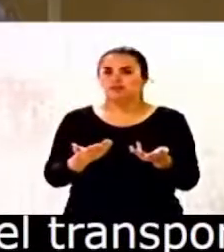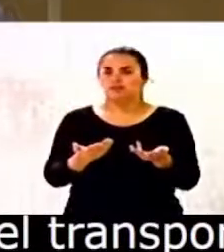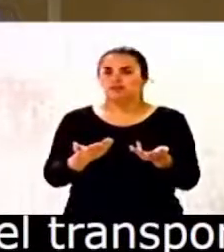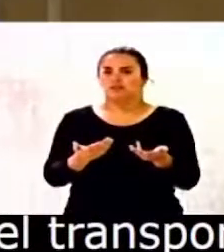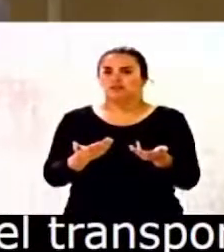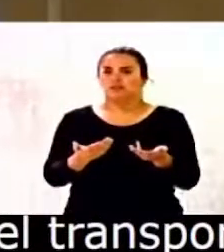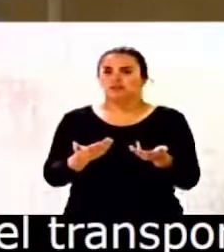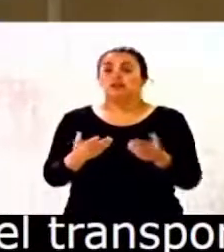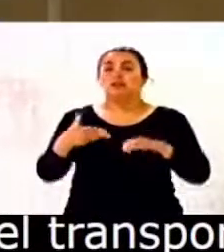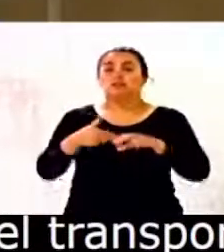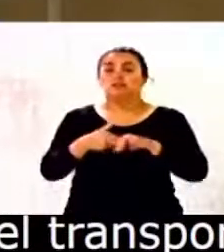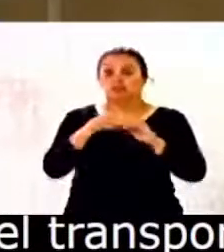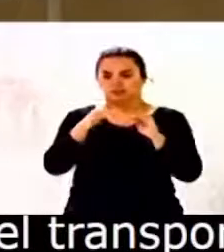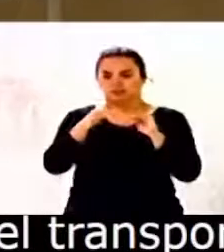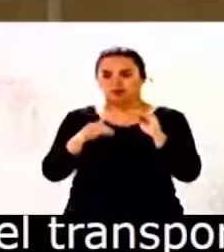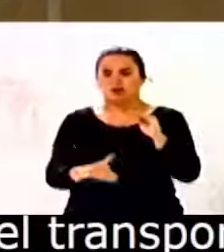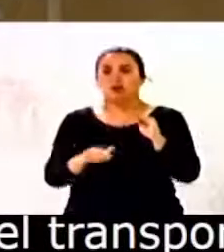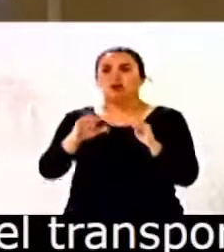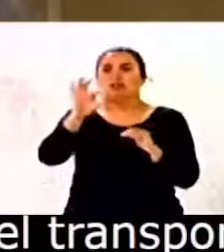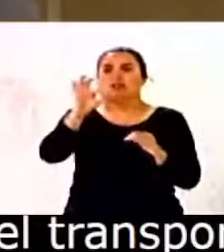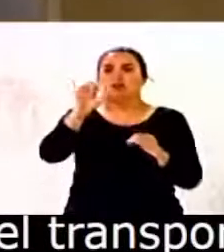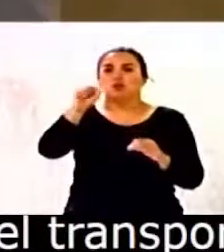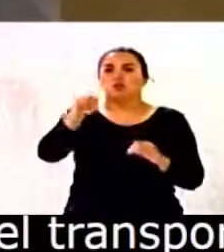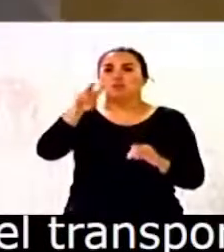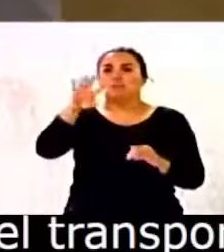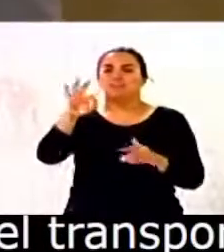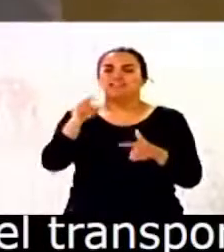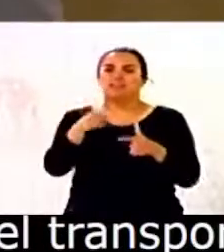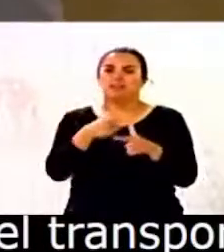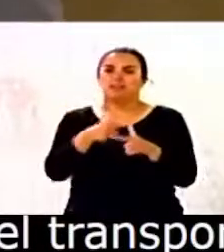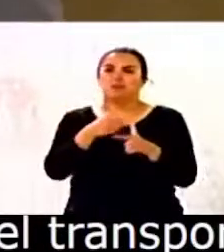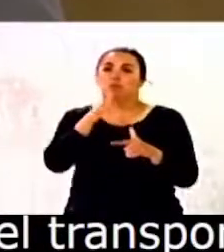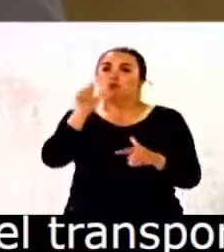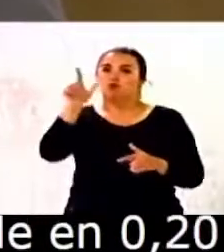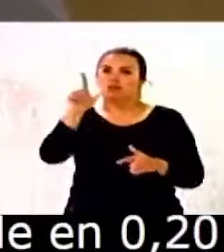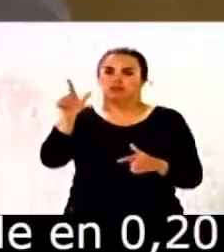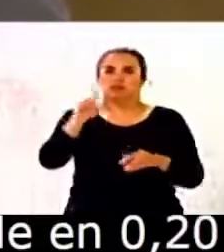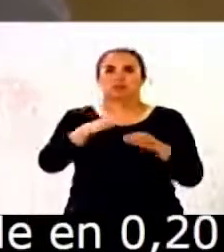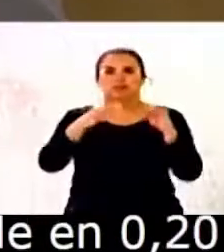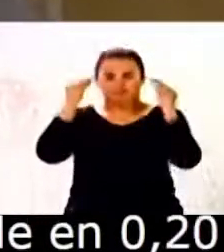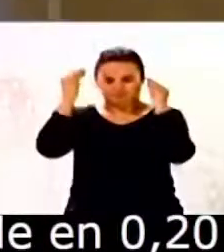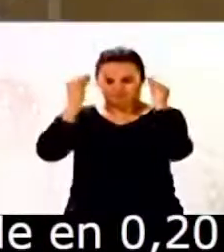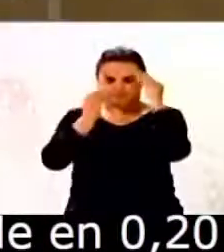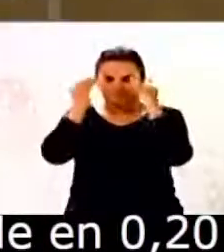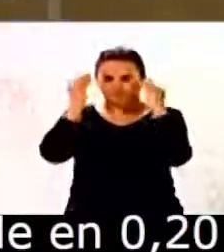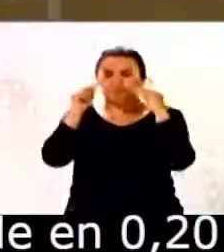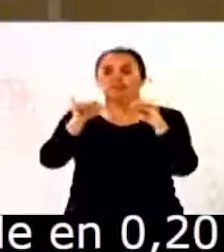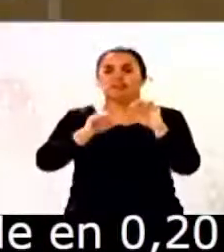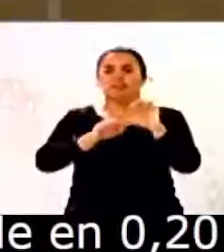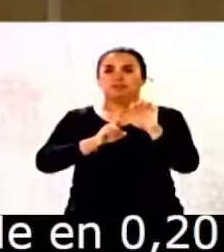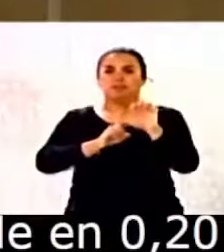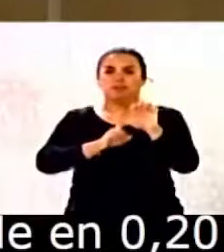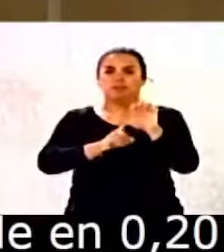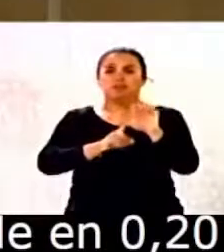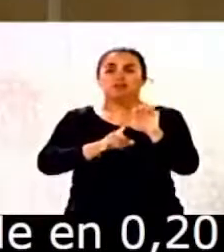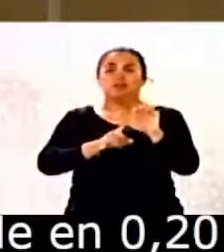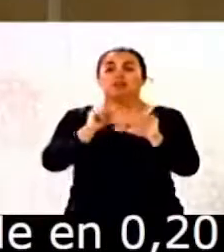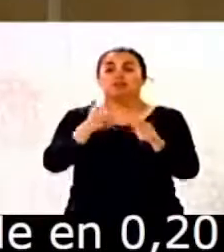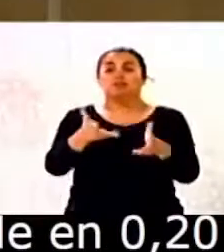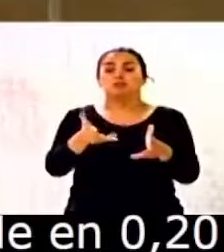bajará el combustible en 0,20 céntimos por litro. Para que nos hagamos una idea, en Extremadura esto